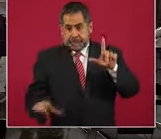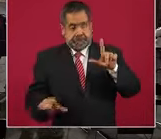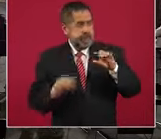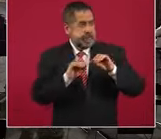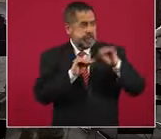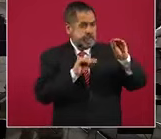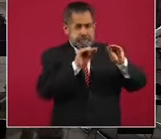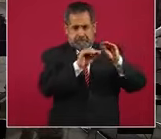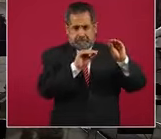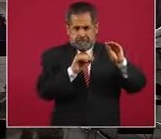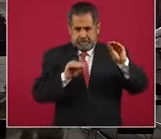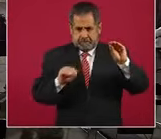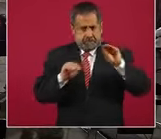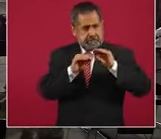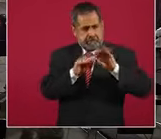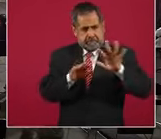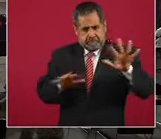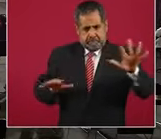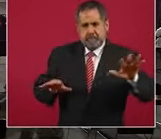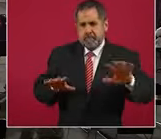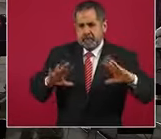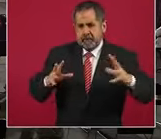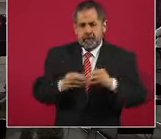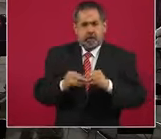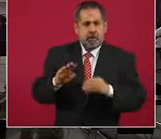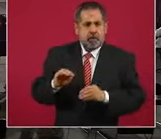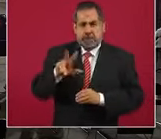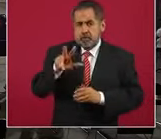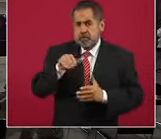todo el territorio, en todas las coordinaciones regionales.